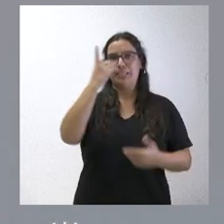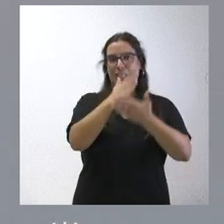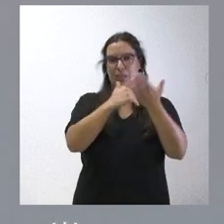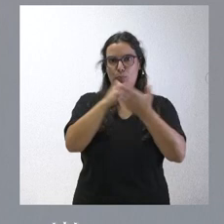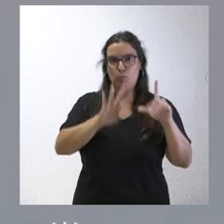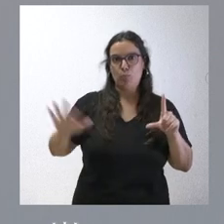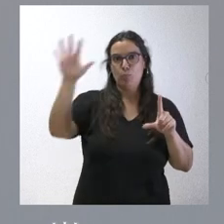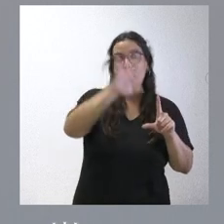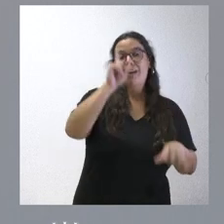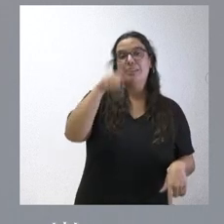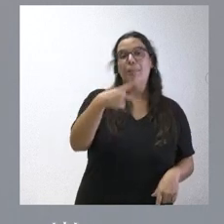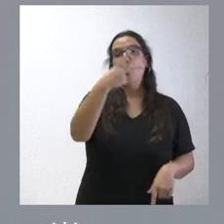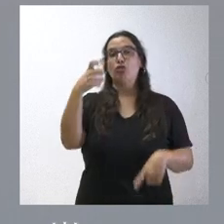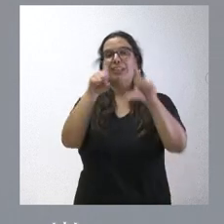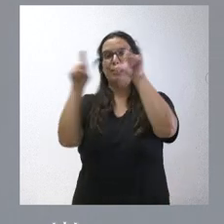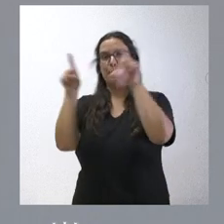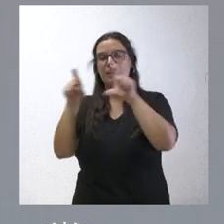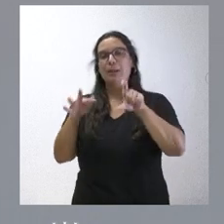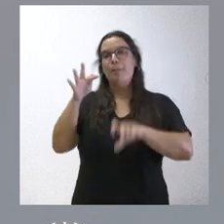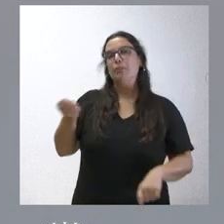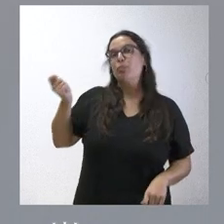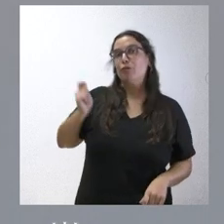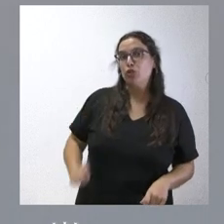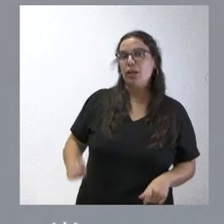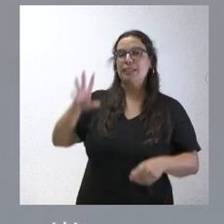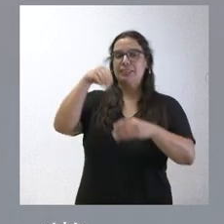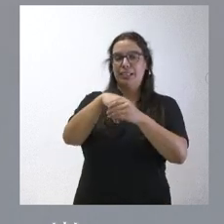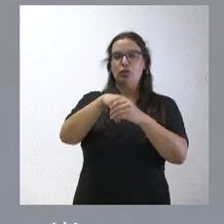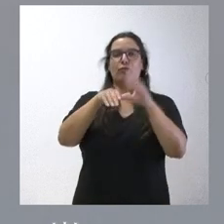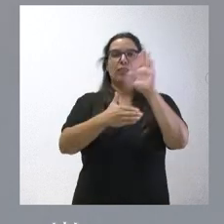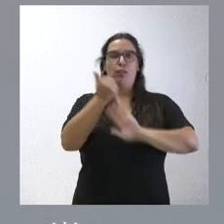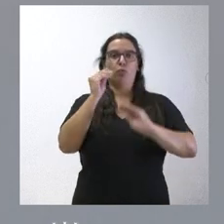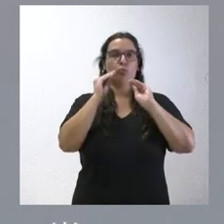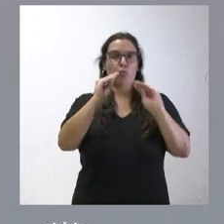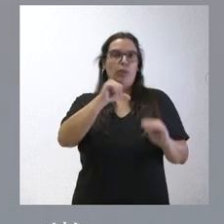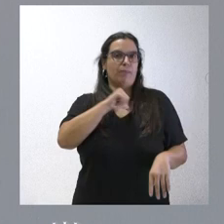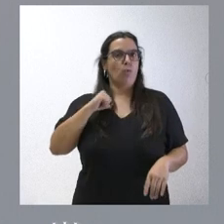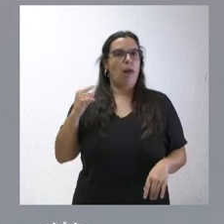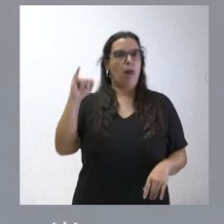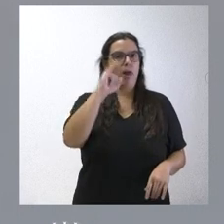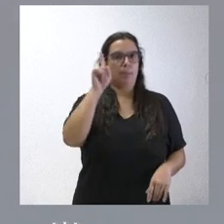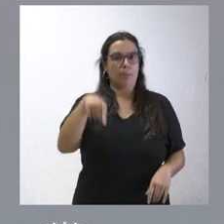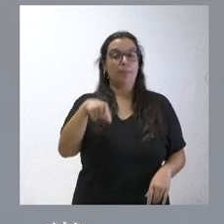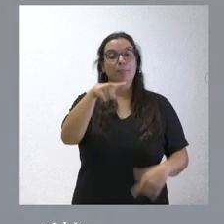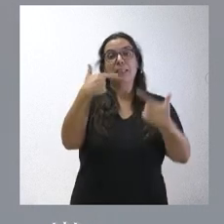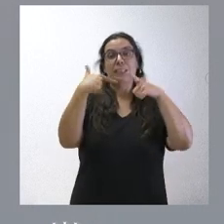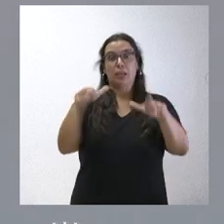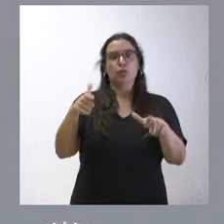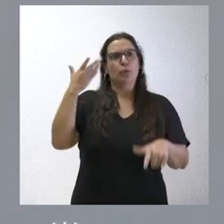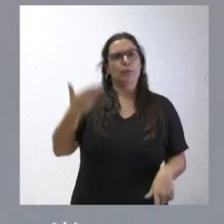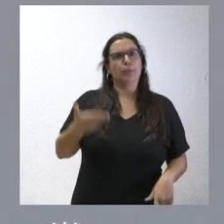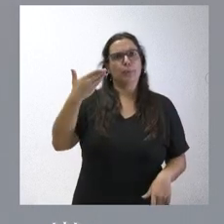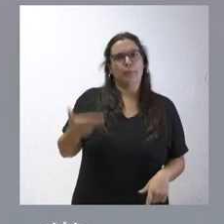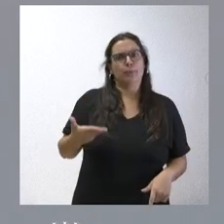a unas 200 empresas y profesionales en el ámbito de la artesanía título individual este sector tiene un peso cada vez más